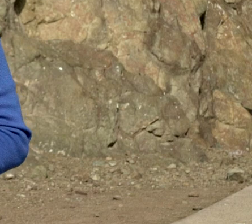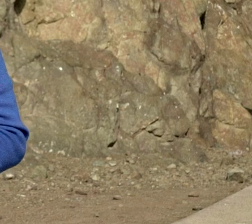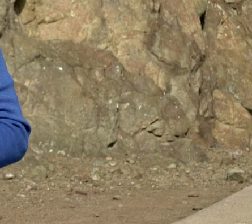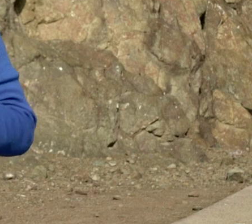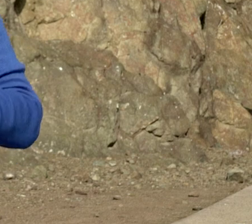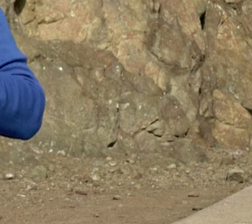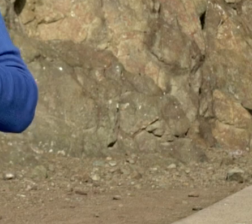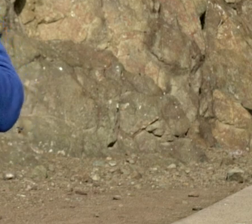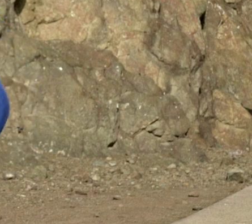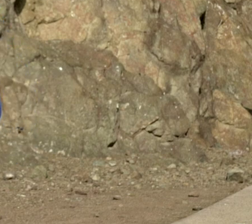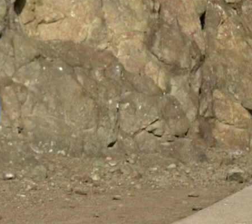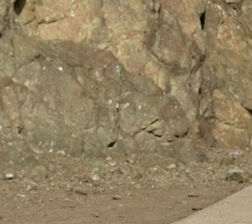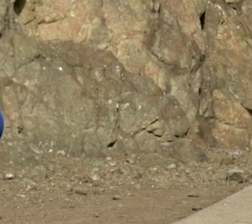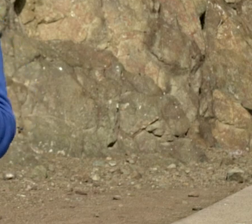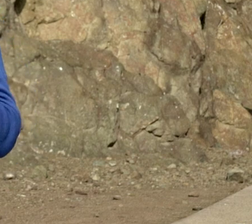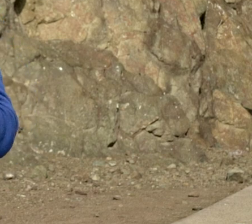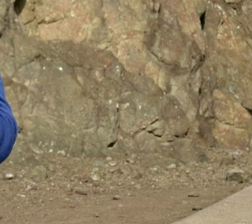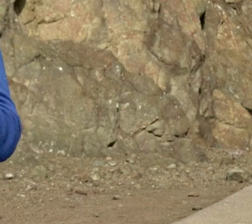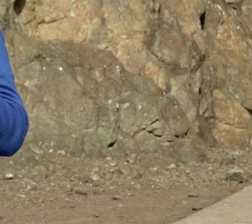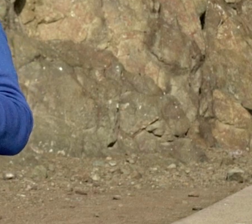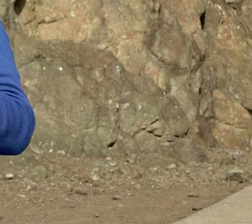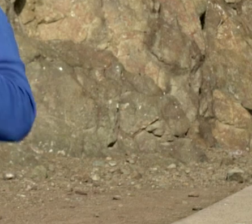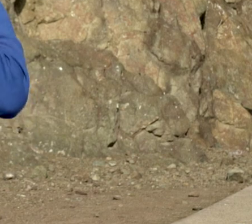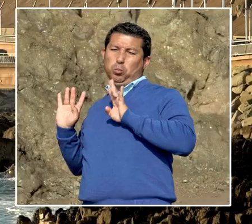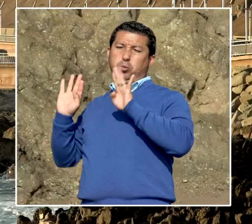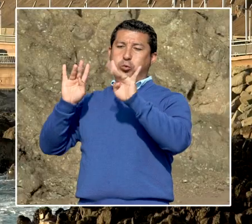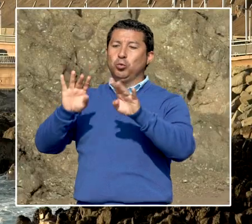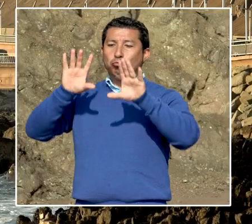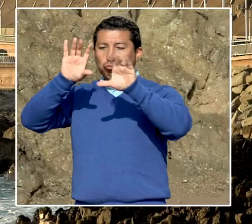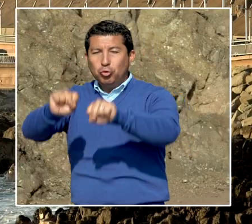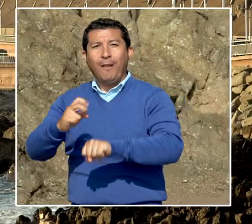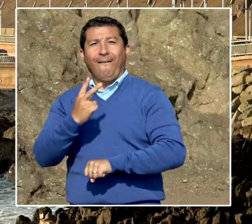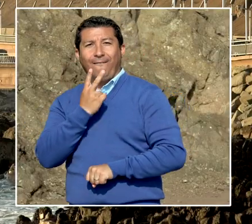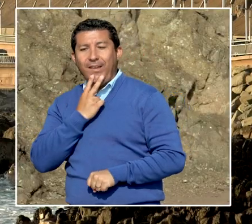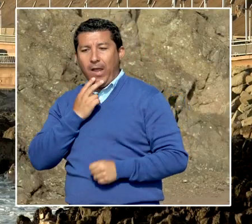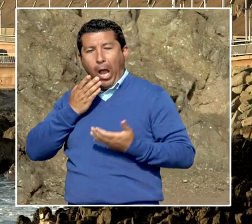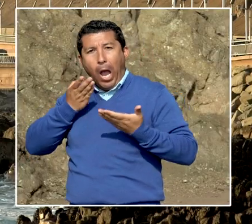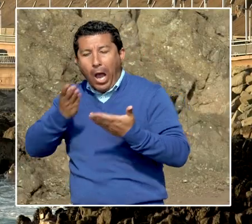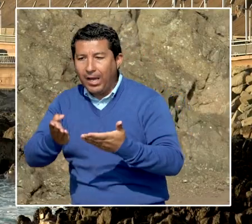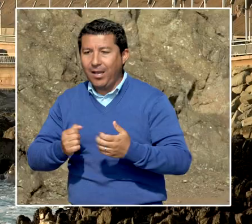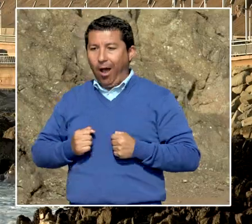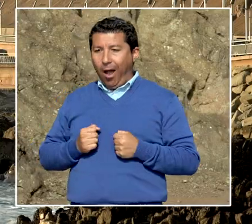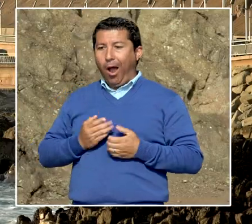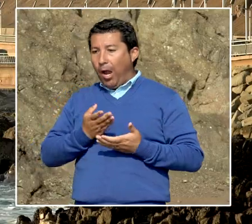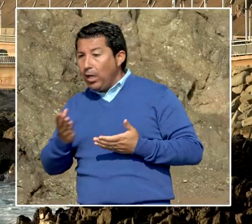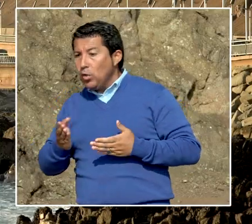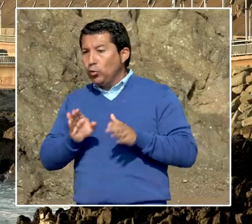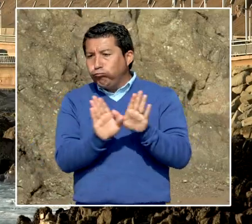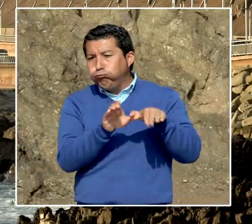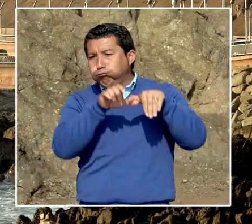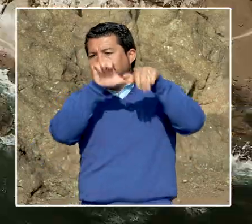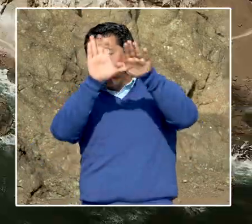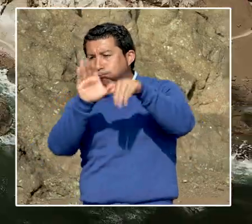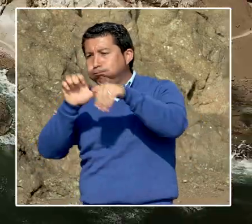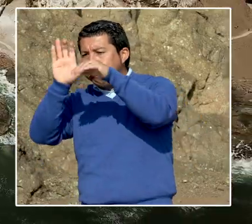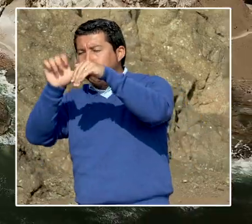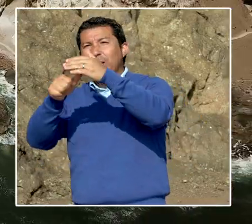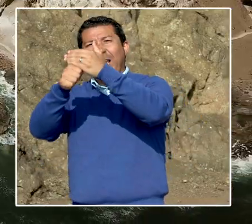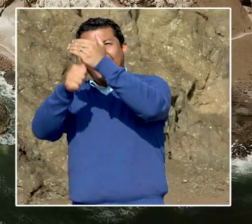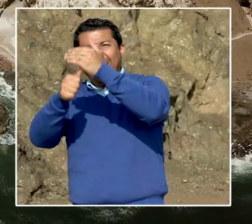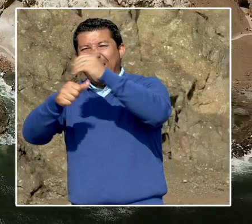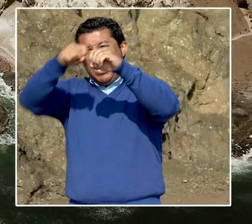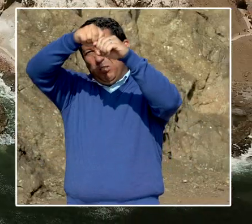marcada por la ocupación temprana de la región la explotación del